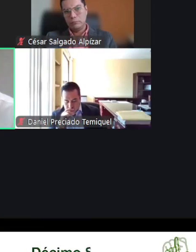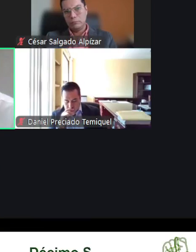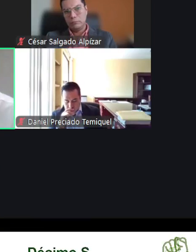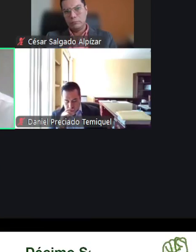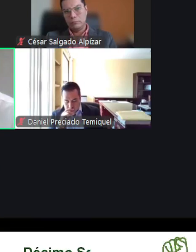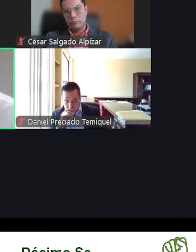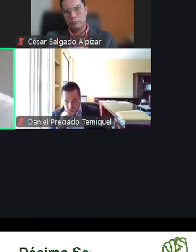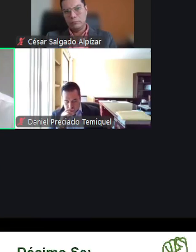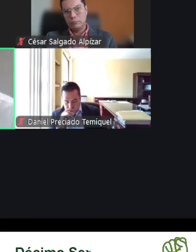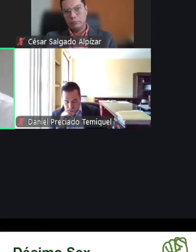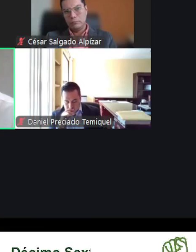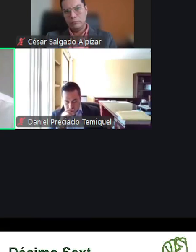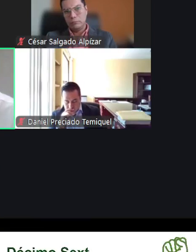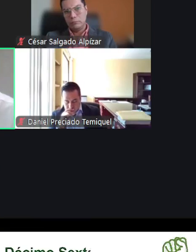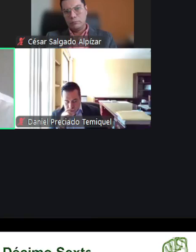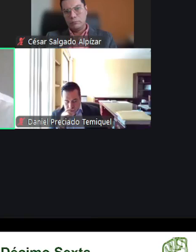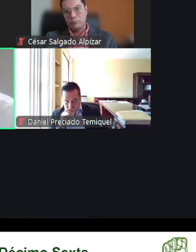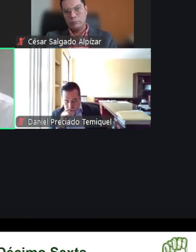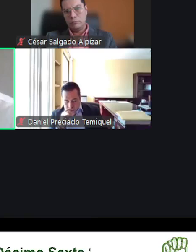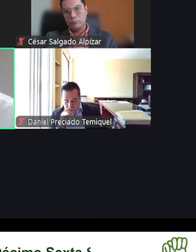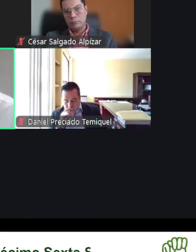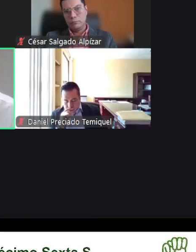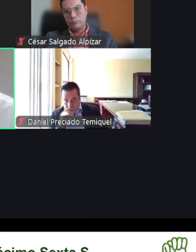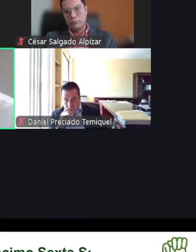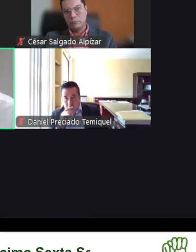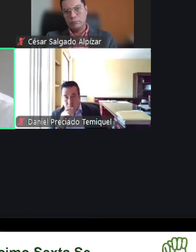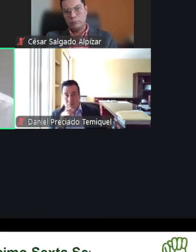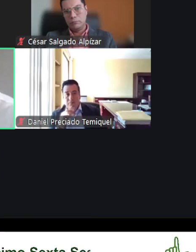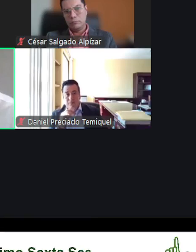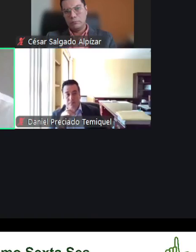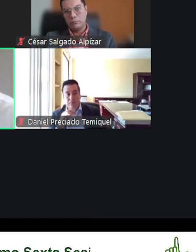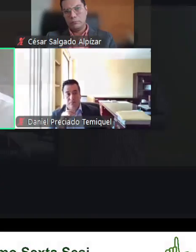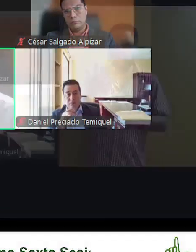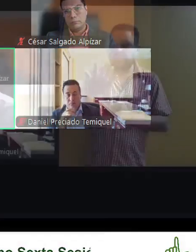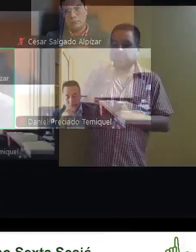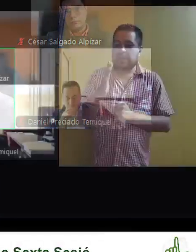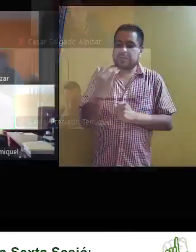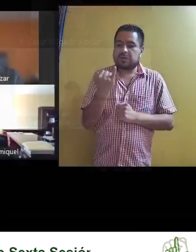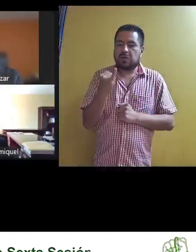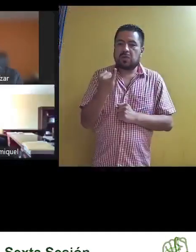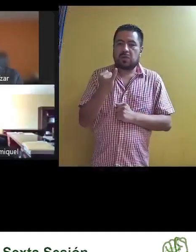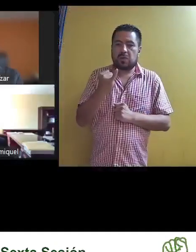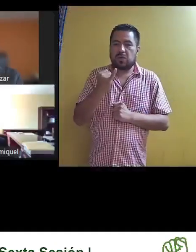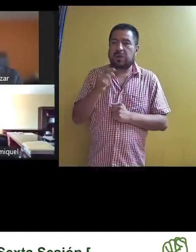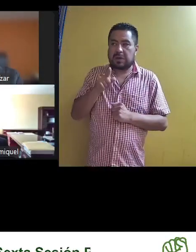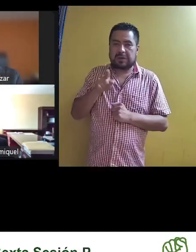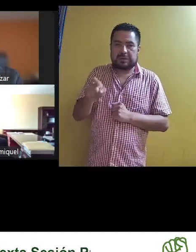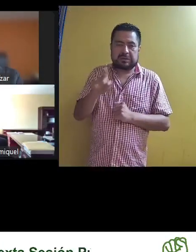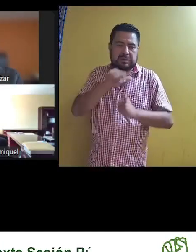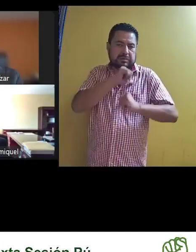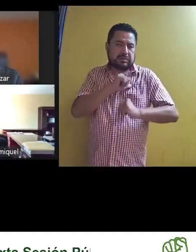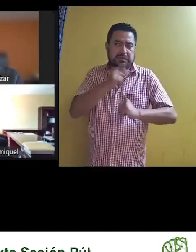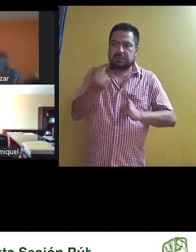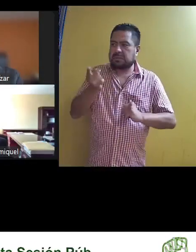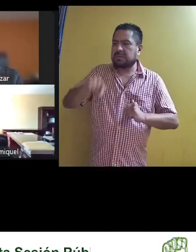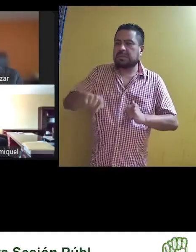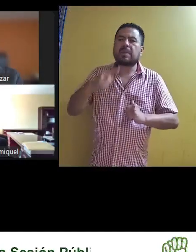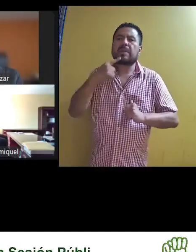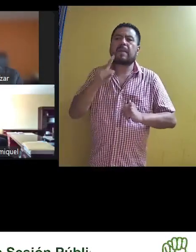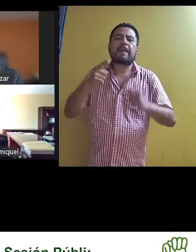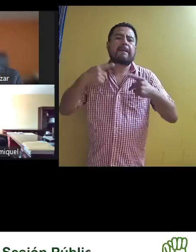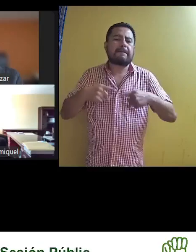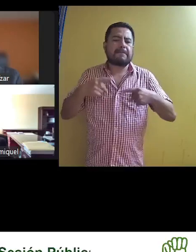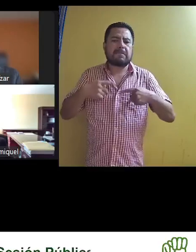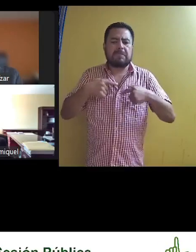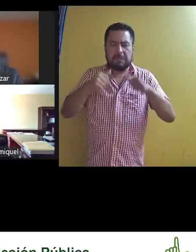le ordenó retirar la publicación cuestionada. El siguiente 10 de junio, la autoridad instructora acordó que el denunciado cumplió